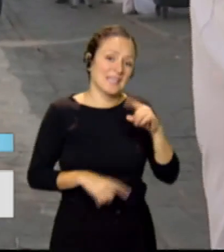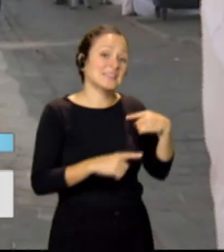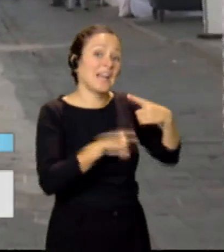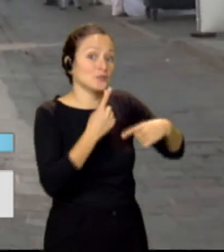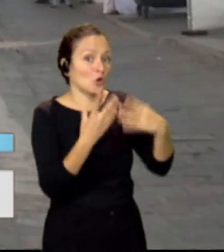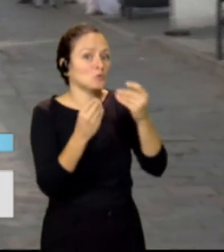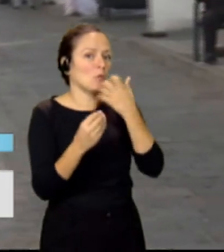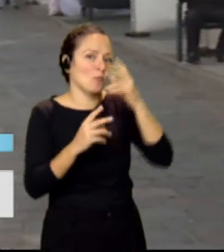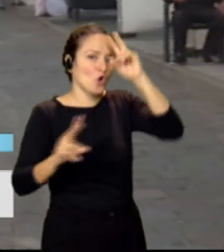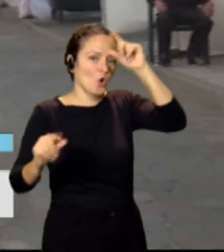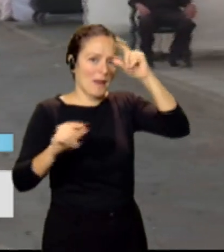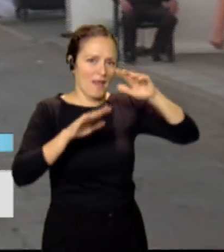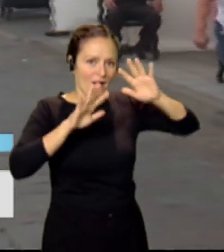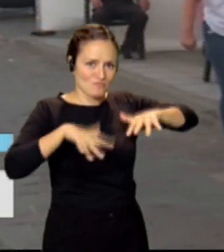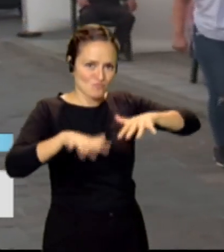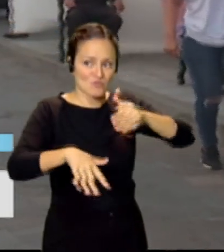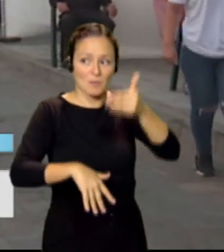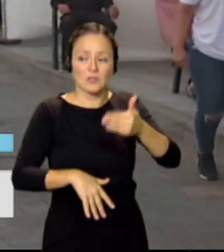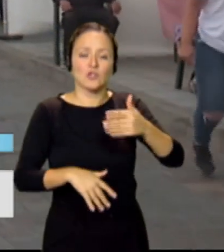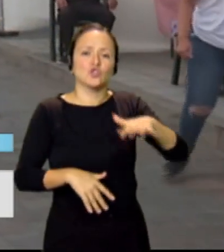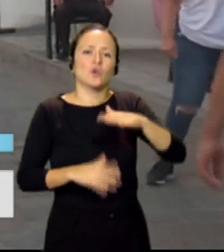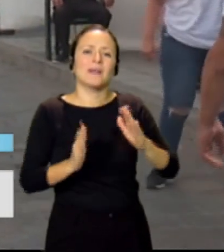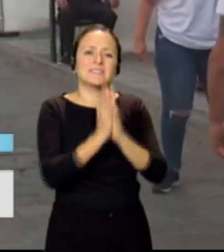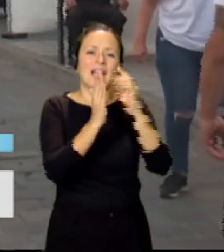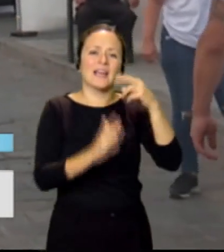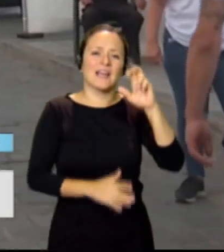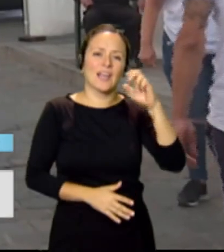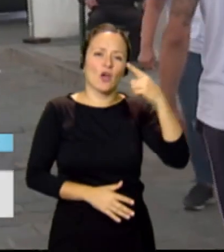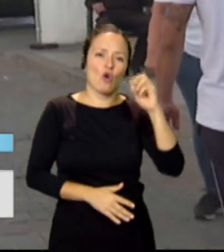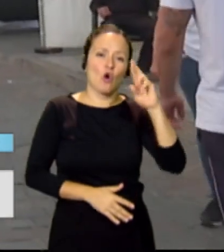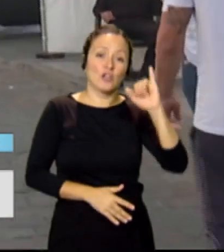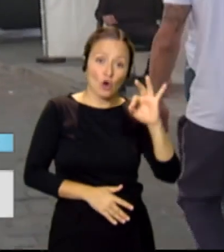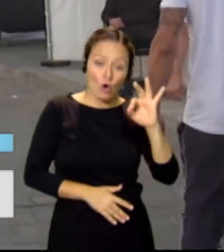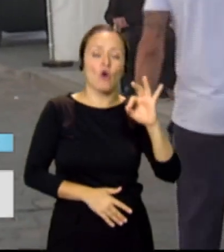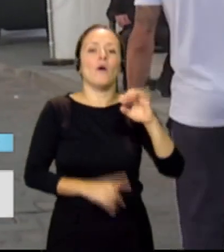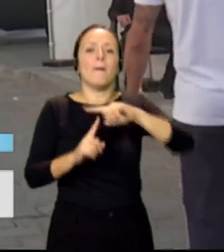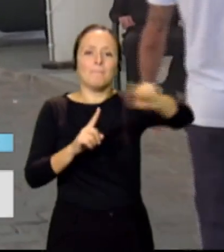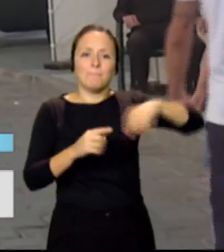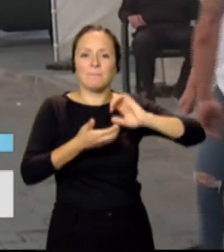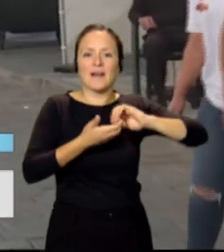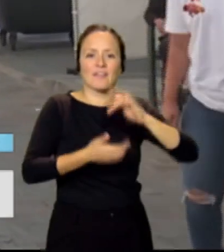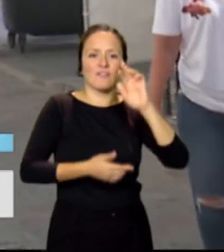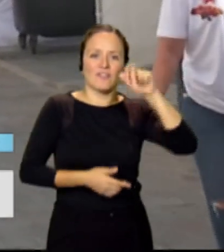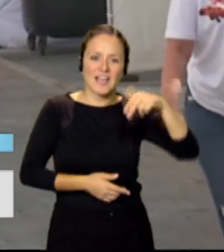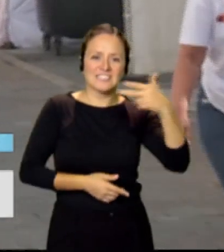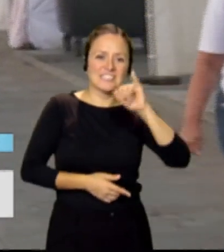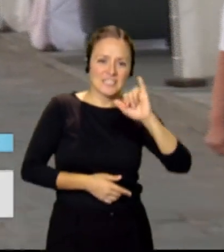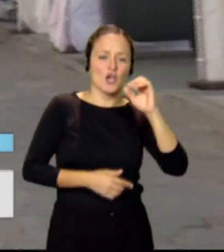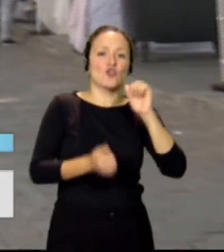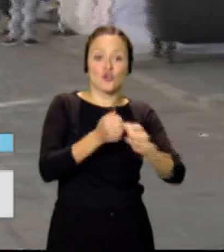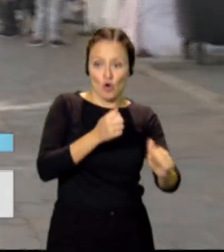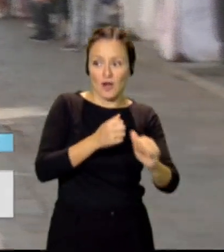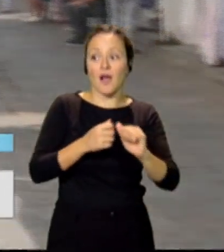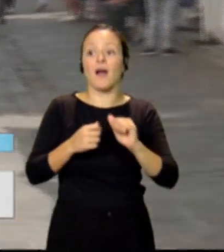la gran romería que partía de San Gregorio del Parque Franchi Roca, con miles de personas y terminaba en este casco histórico. Además el pregón